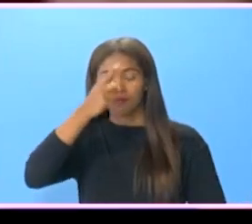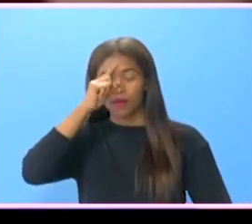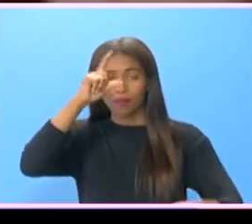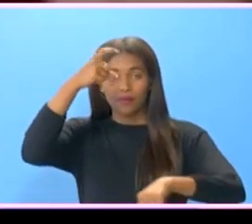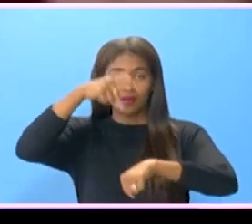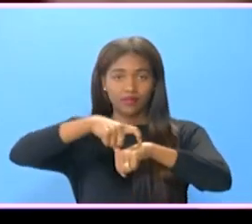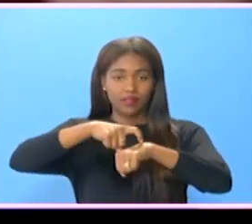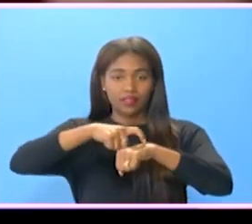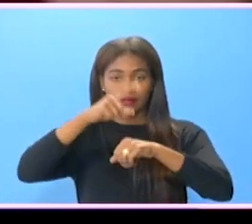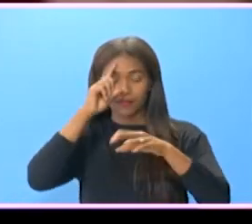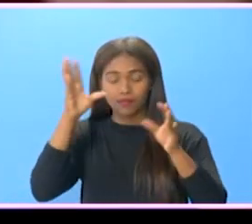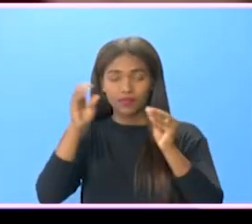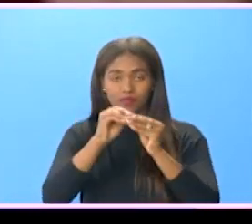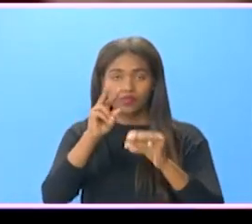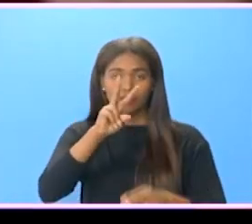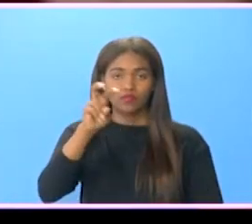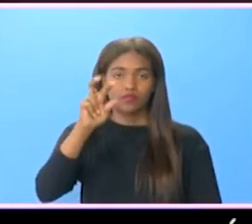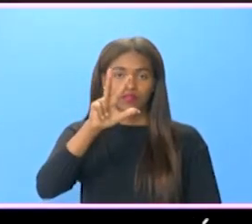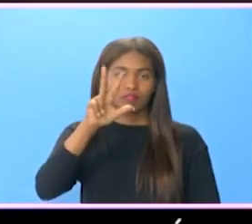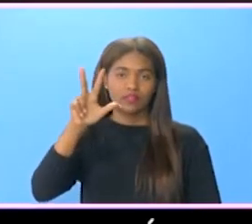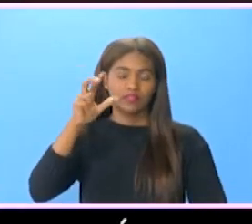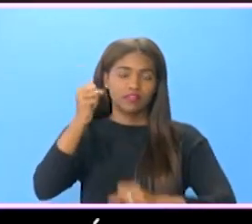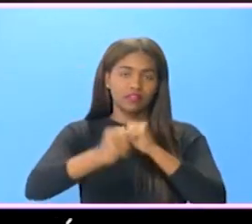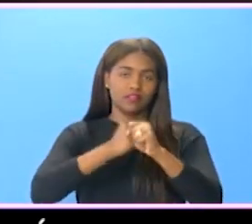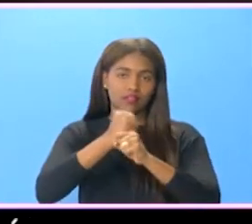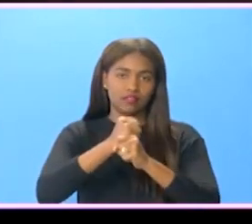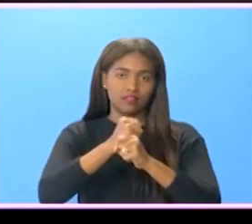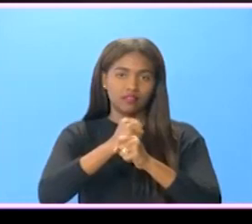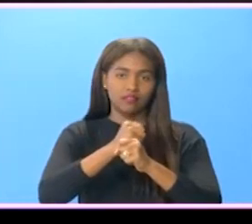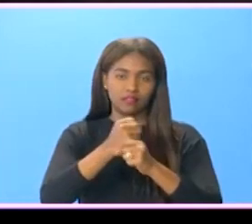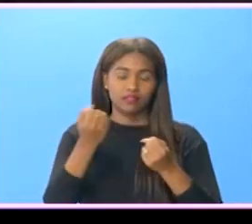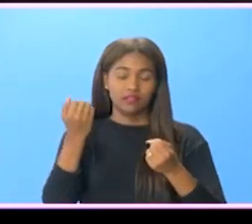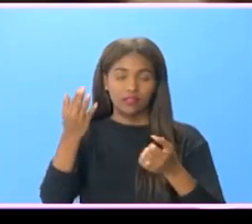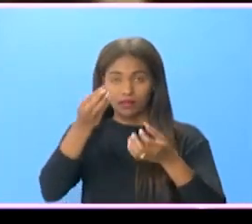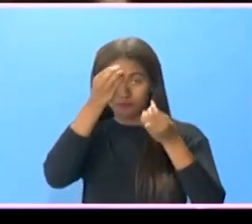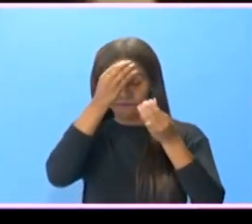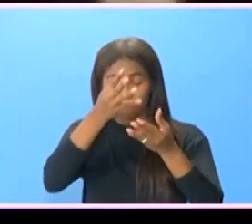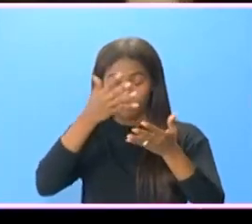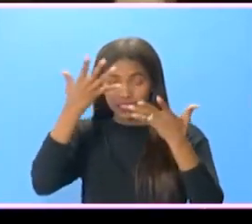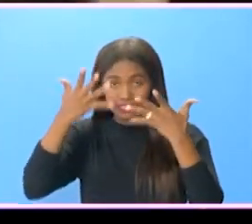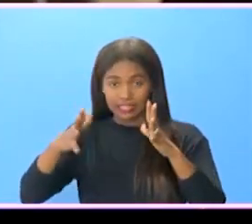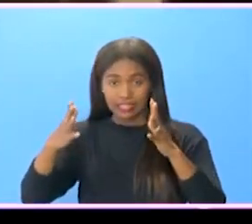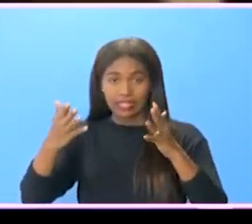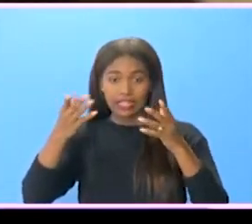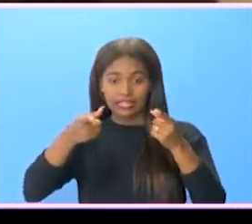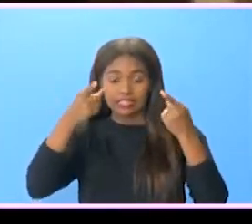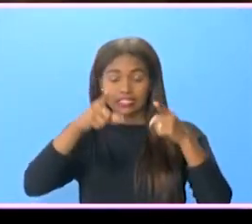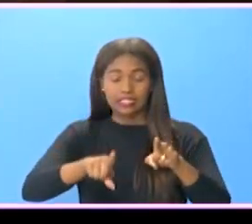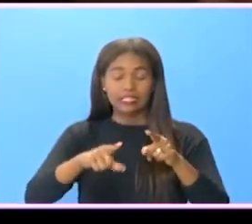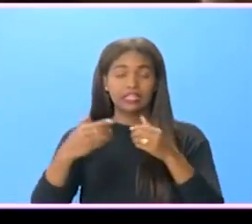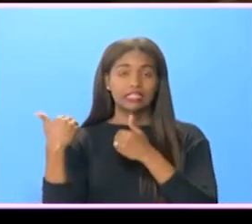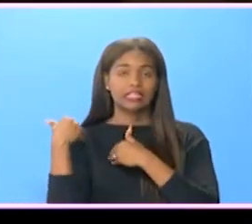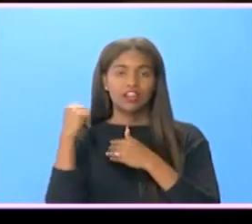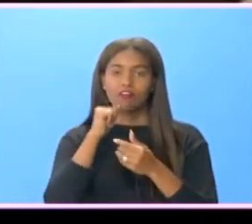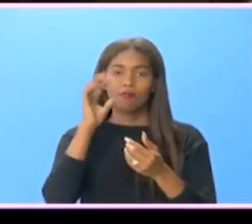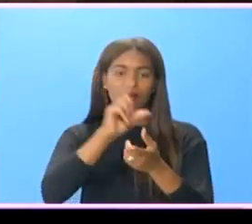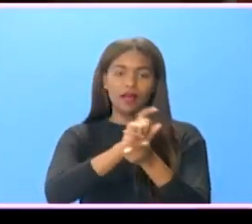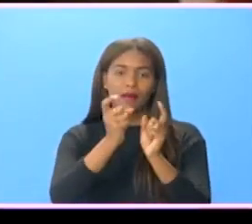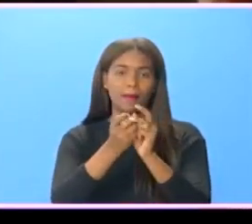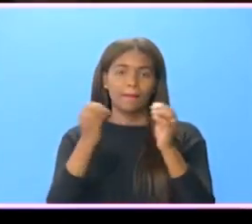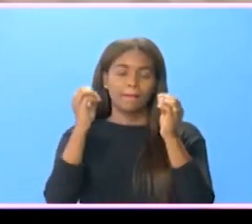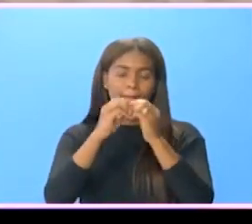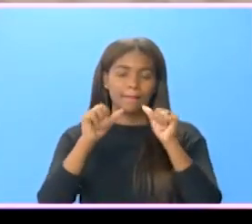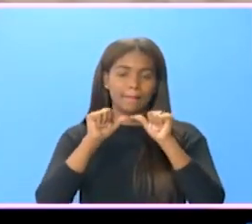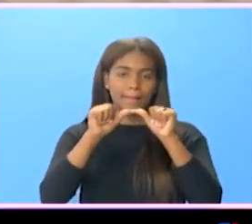vez en 233 años. Si bien su confirmación es un hito, esto no cambiará la mayoría